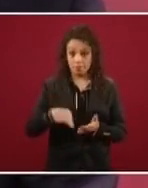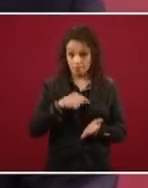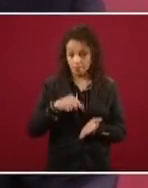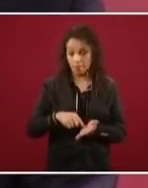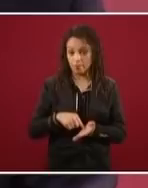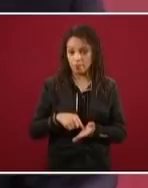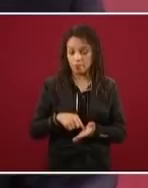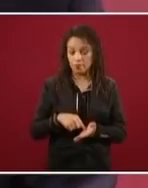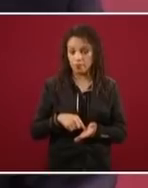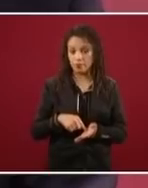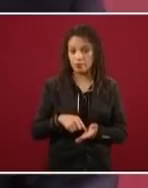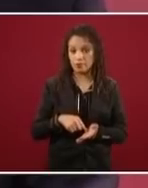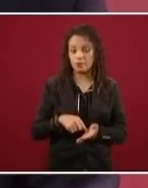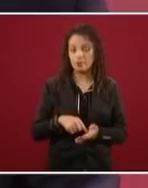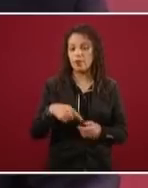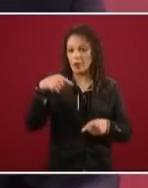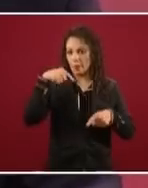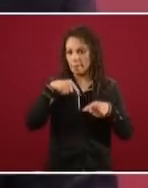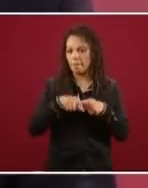empezará